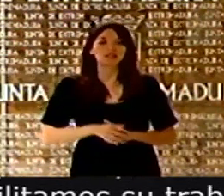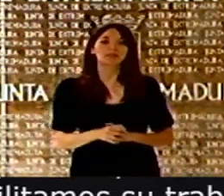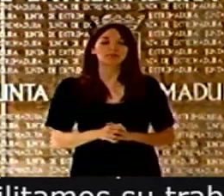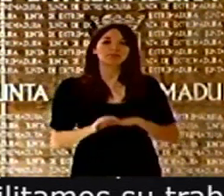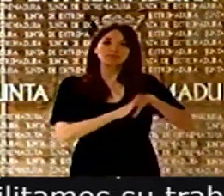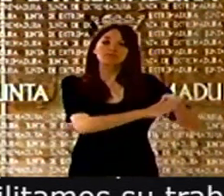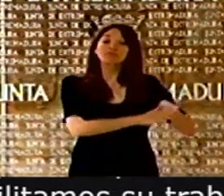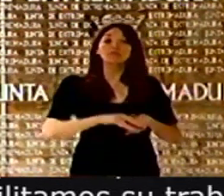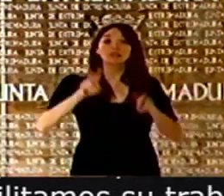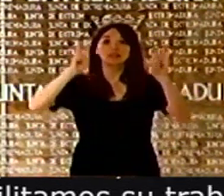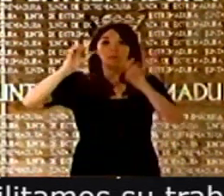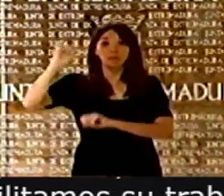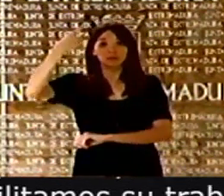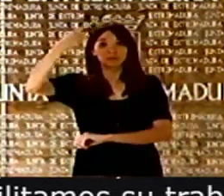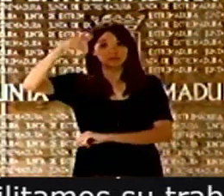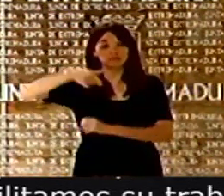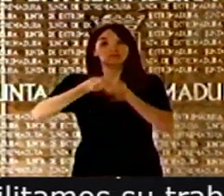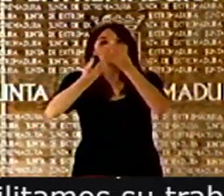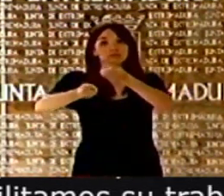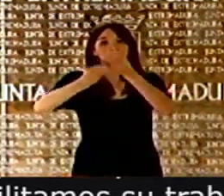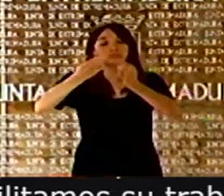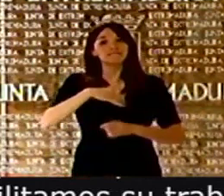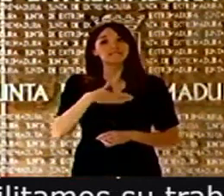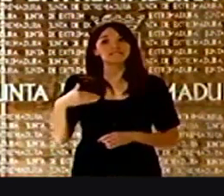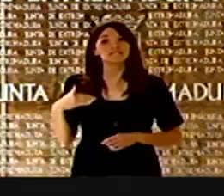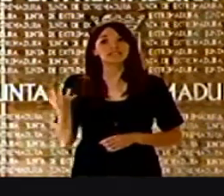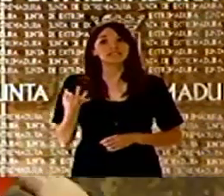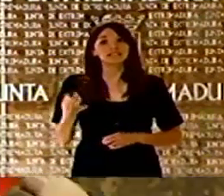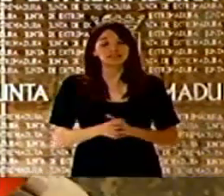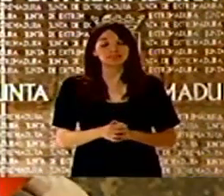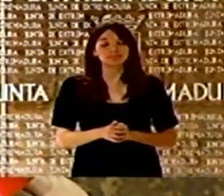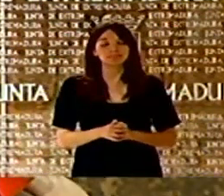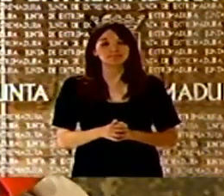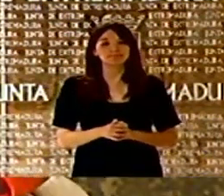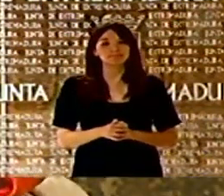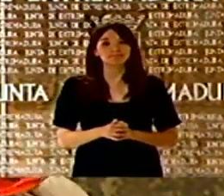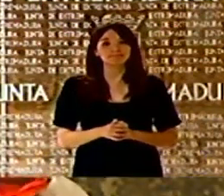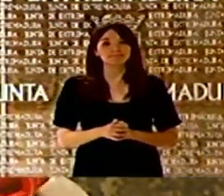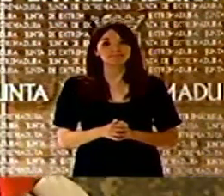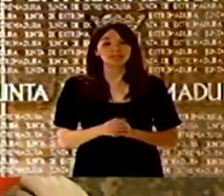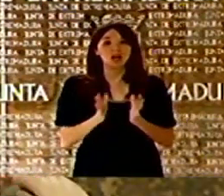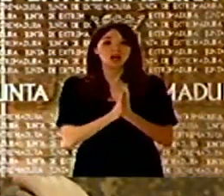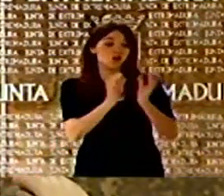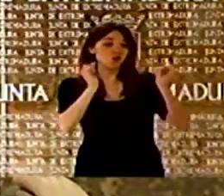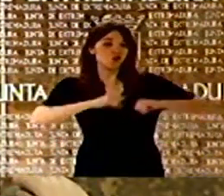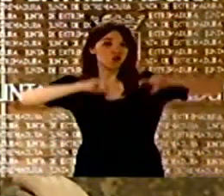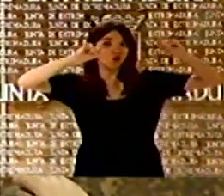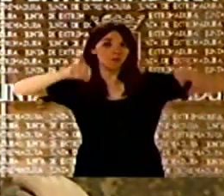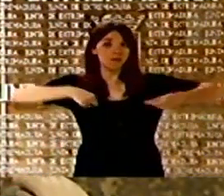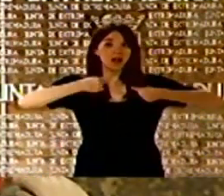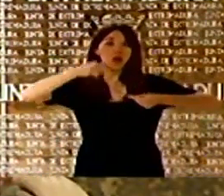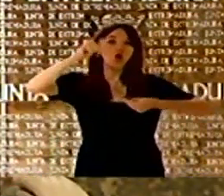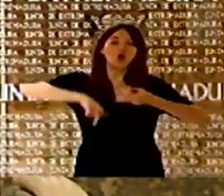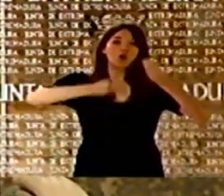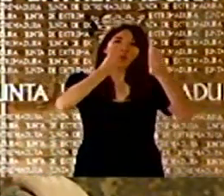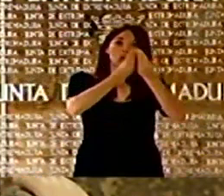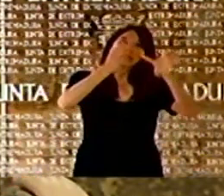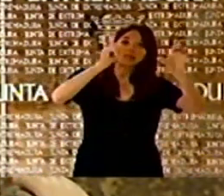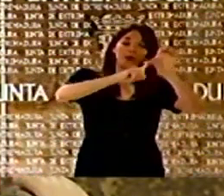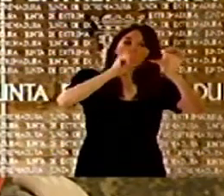El primer asunto que quiero trasladarles es la aprobación del convenio que hoy ha formalizado la Junta de